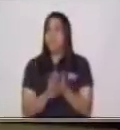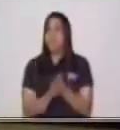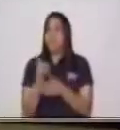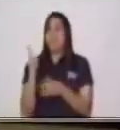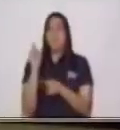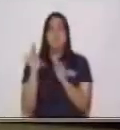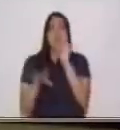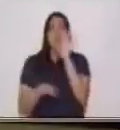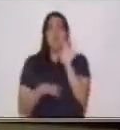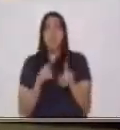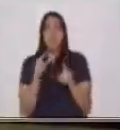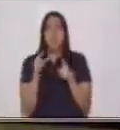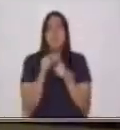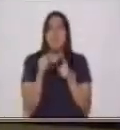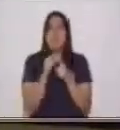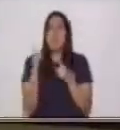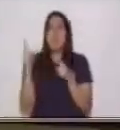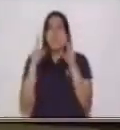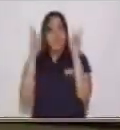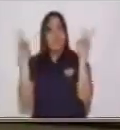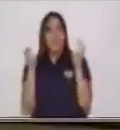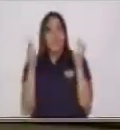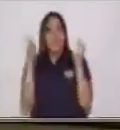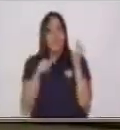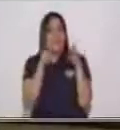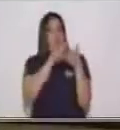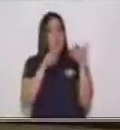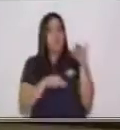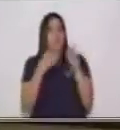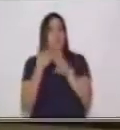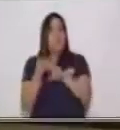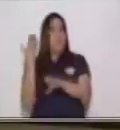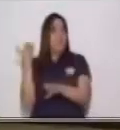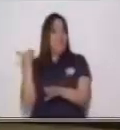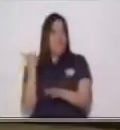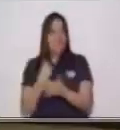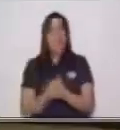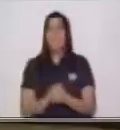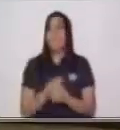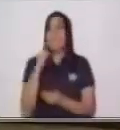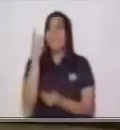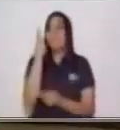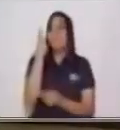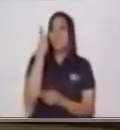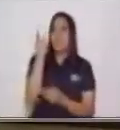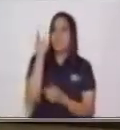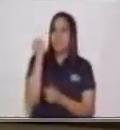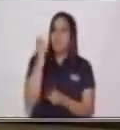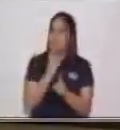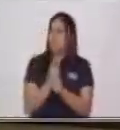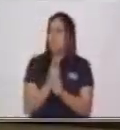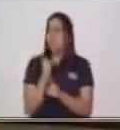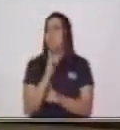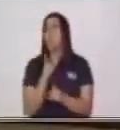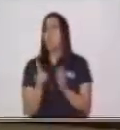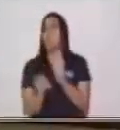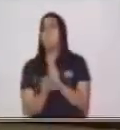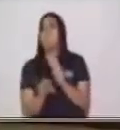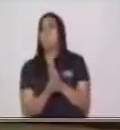algunas palabras que estaban en el texto, entonces si tú escribiste alguna de ellas puedes ver si están correctas o no. Por